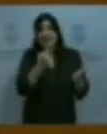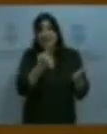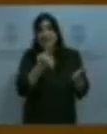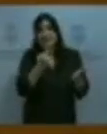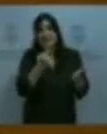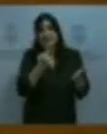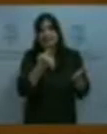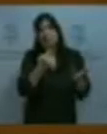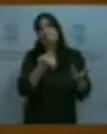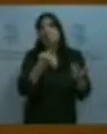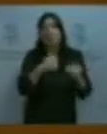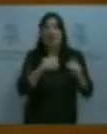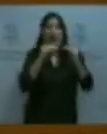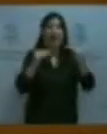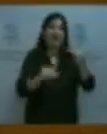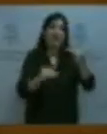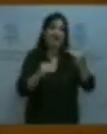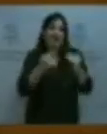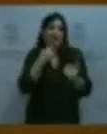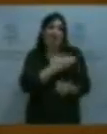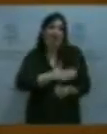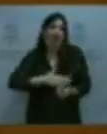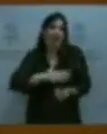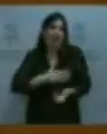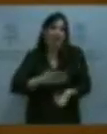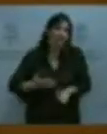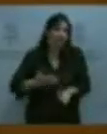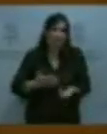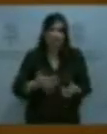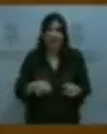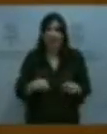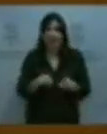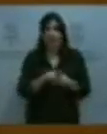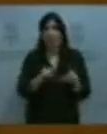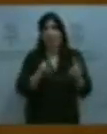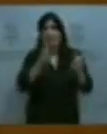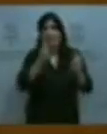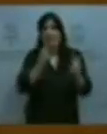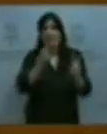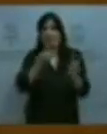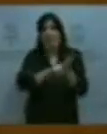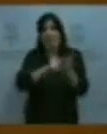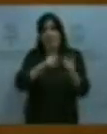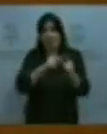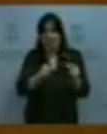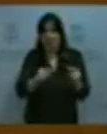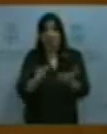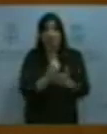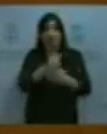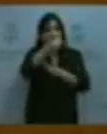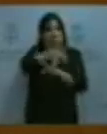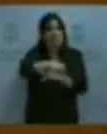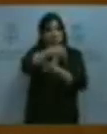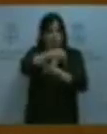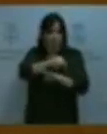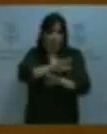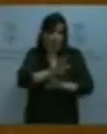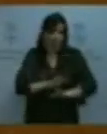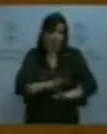como la cooficialidad del asturiano. Todo impuesto, pero amable. En este caso, usted seguirá, como digo, sigue con